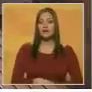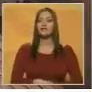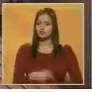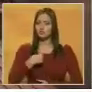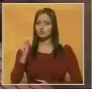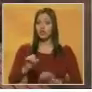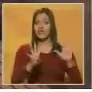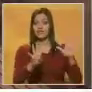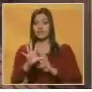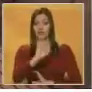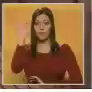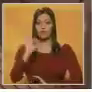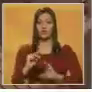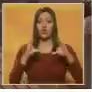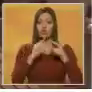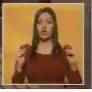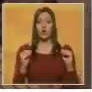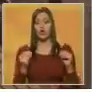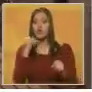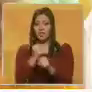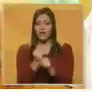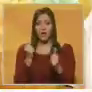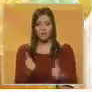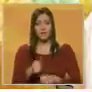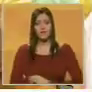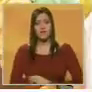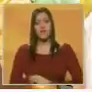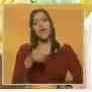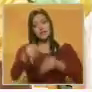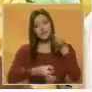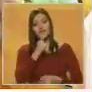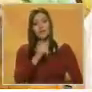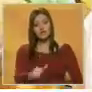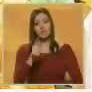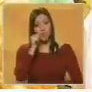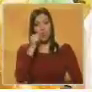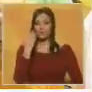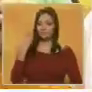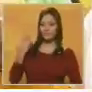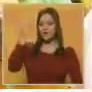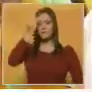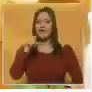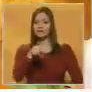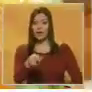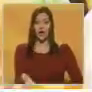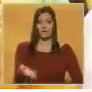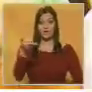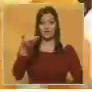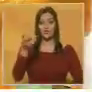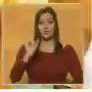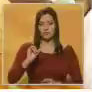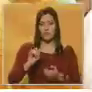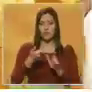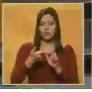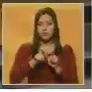aseguró que el 95% se encontraba operativo. El concejal metropolitano Edison Ferrer considera que el aumento de pasaje